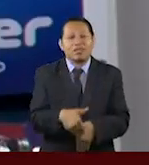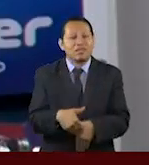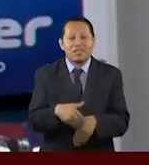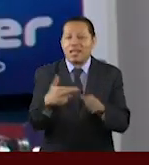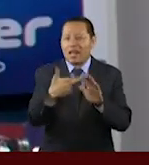los requisitos